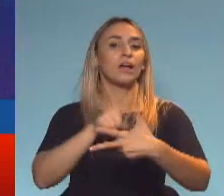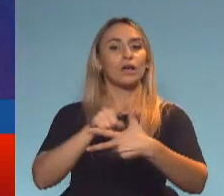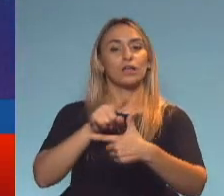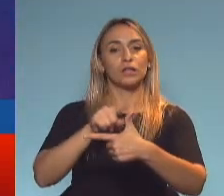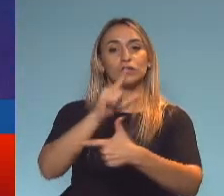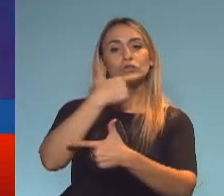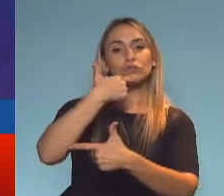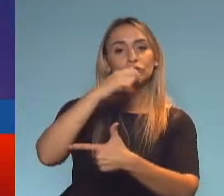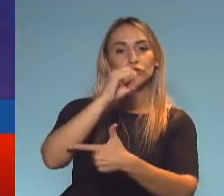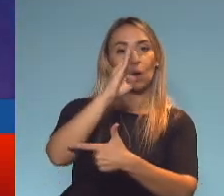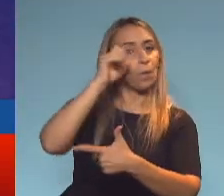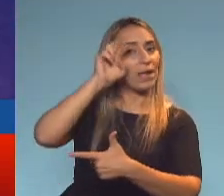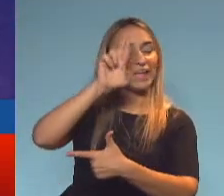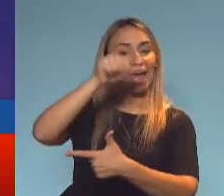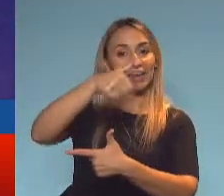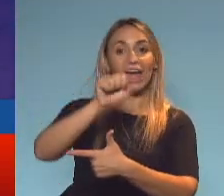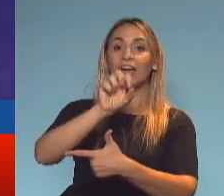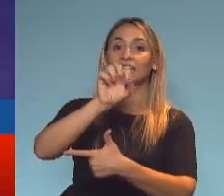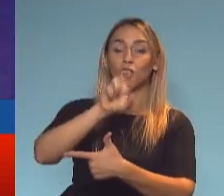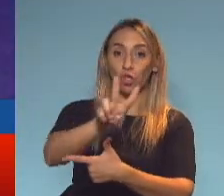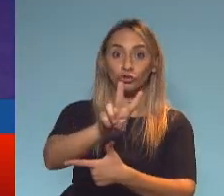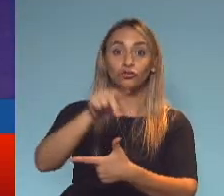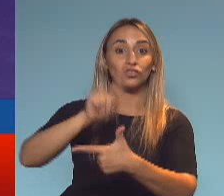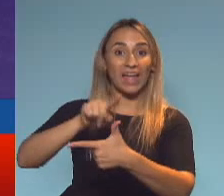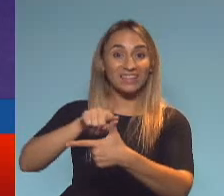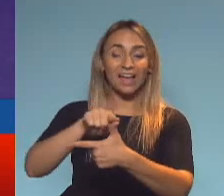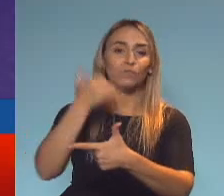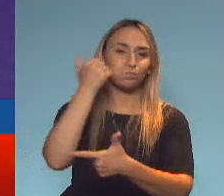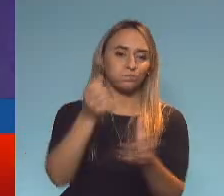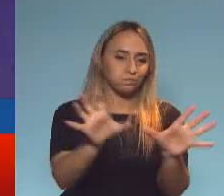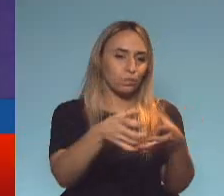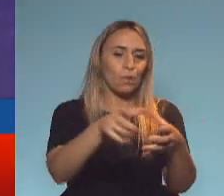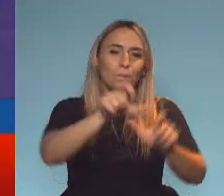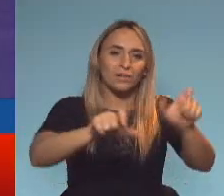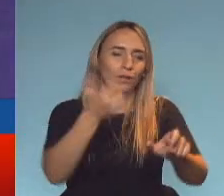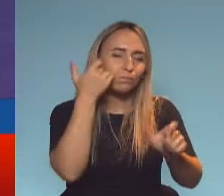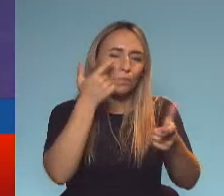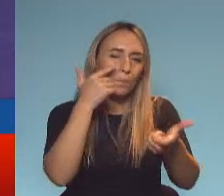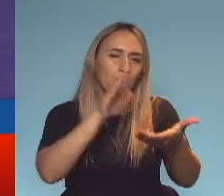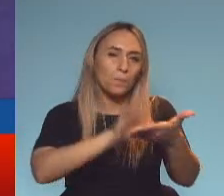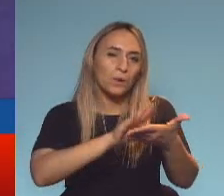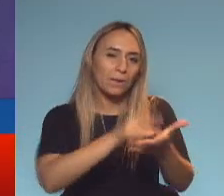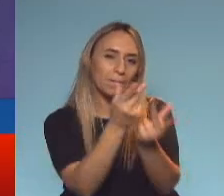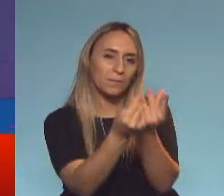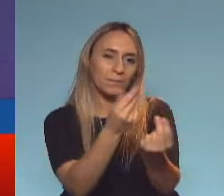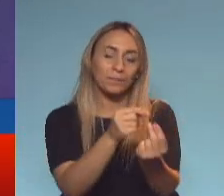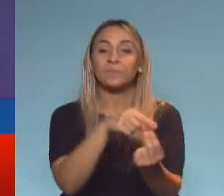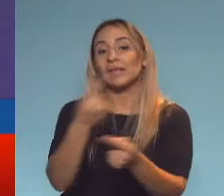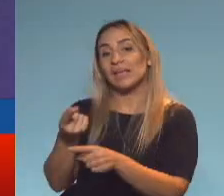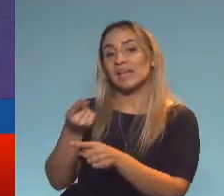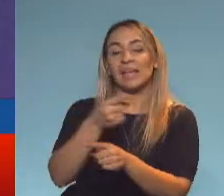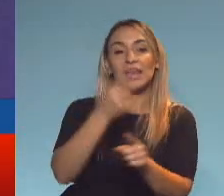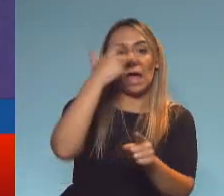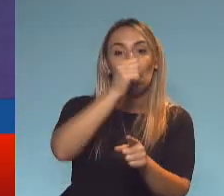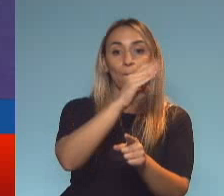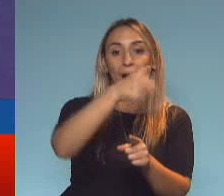pruebas y testeos en algunos grupos más reducidos de cubanos en La Habana, y Abdala en Santiago de